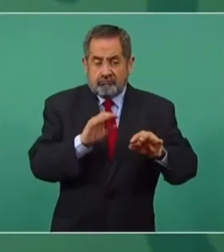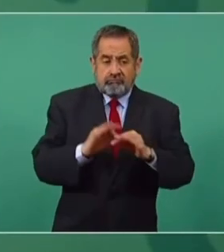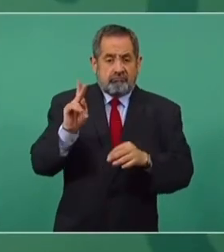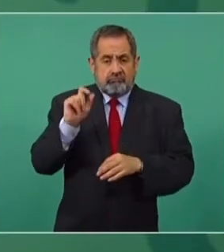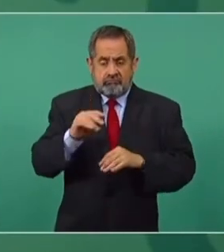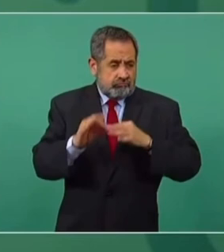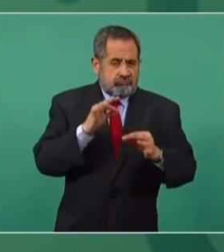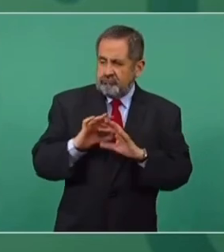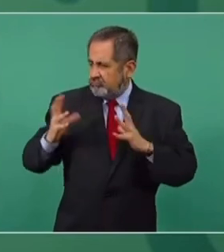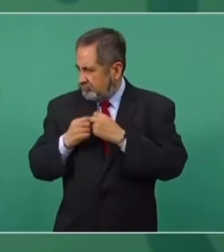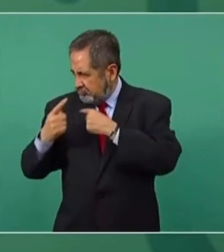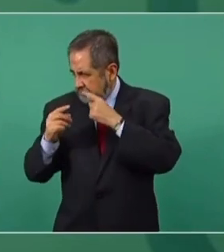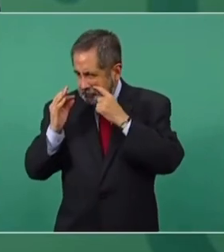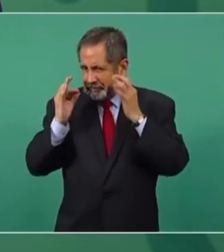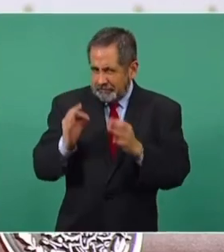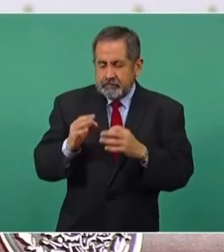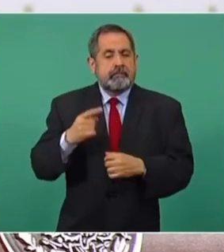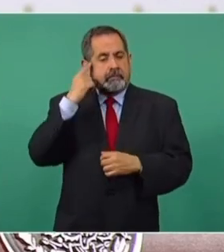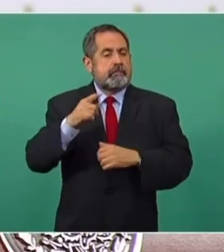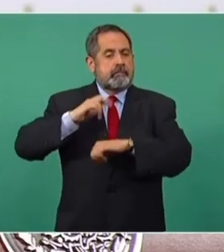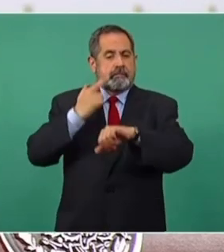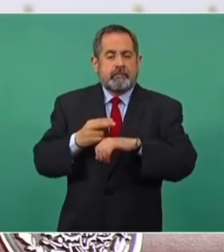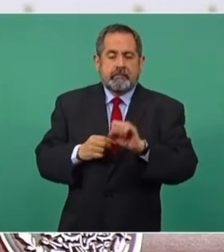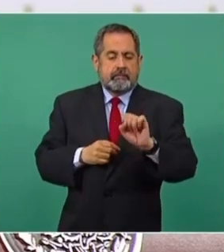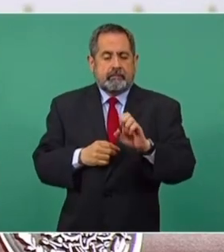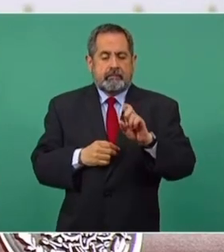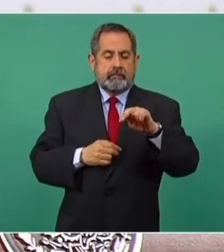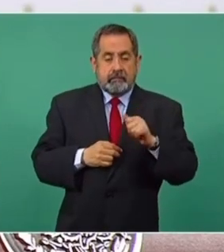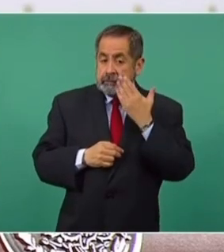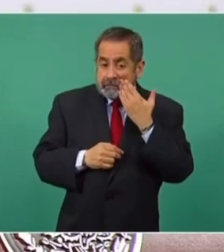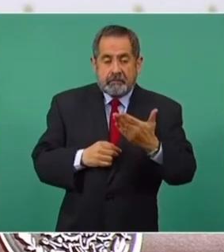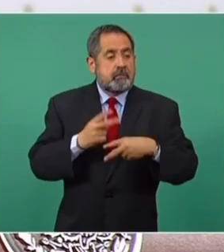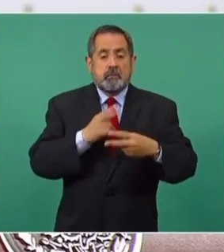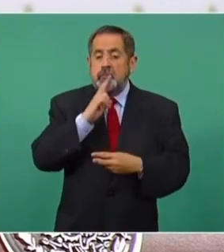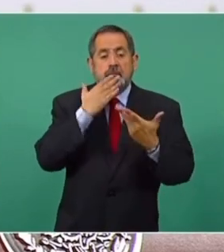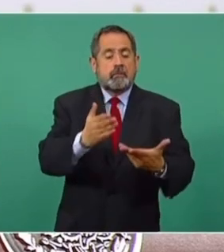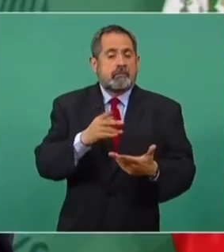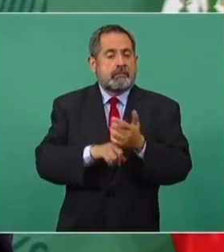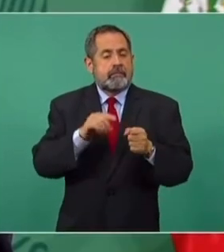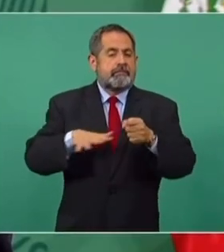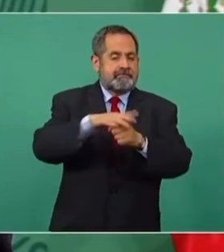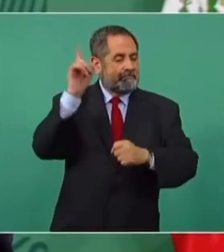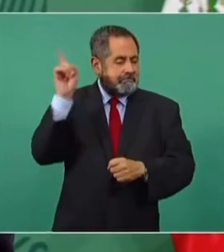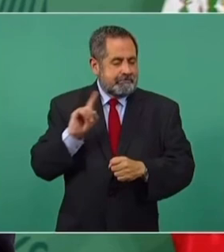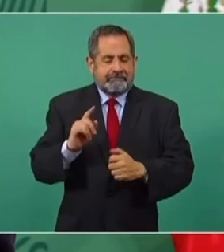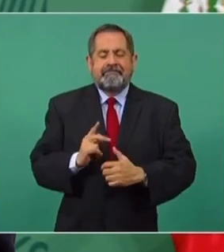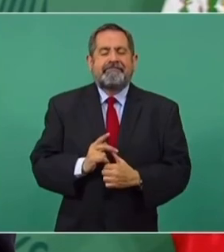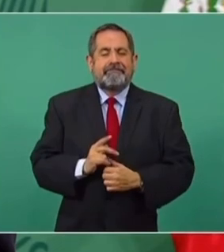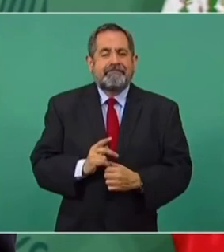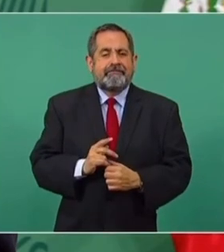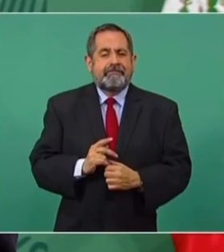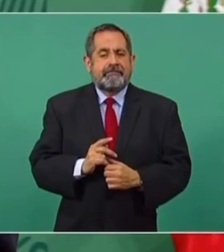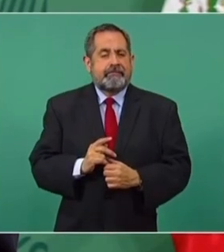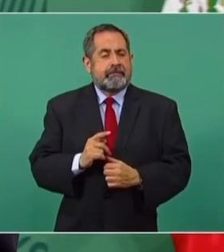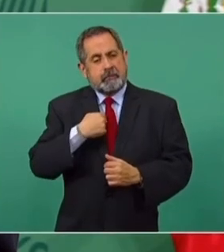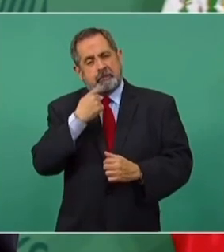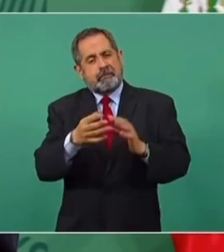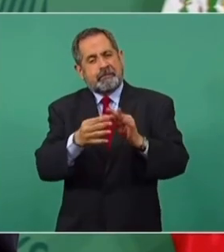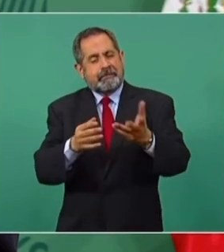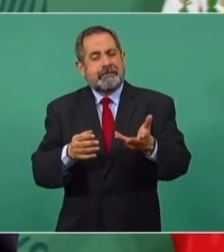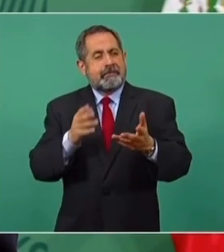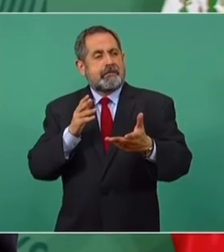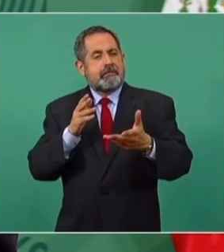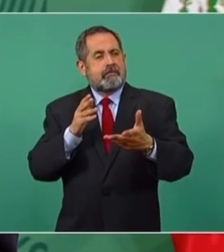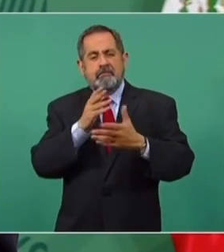elaboró un plan conjunto a cargo de la Secretaría de Defensa y hay buenos resultados en el caso de Zacatecas. Les decía que ya